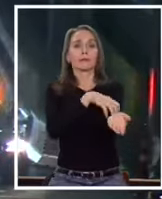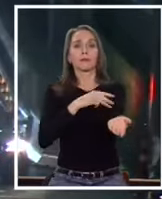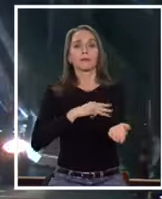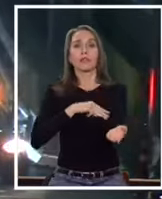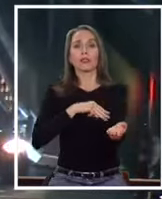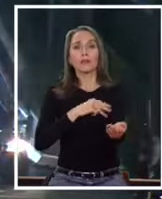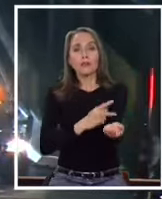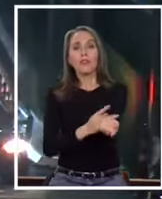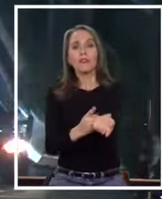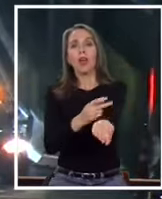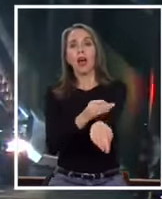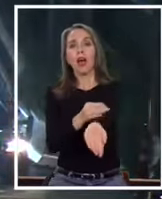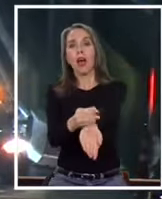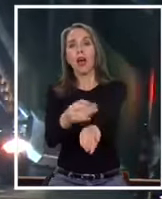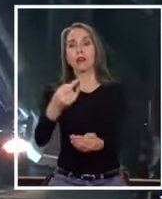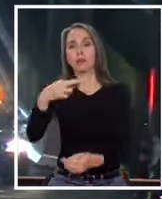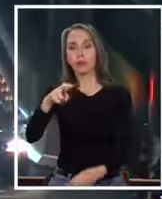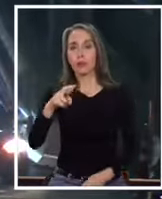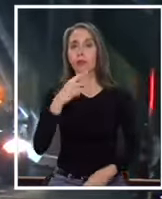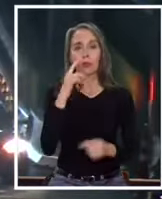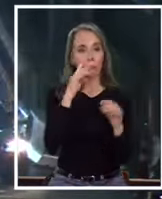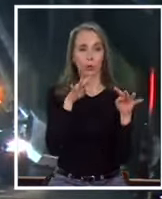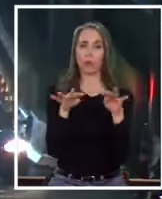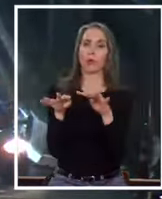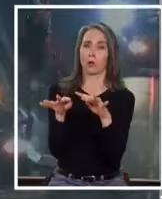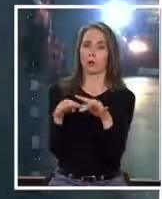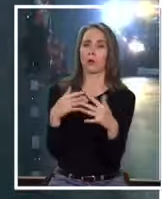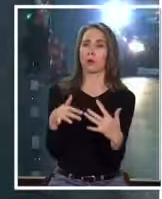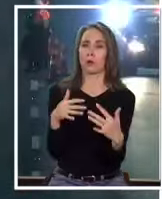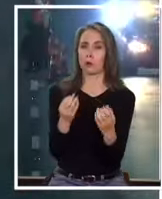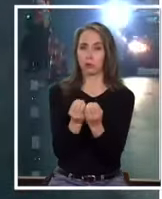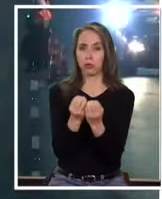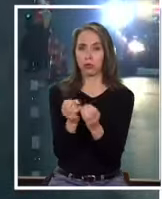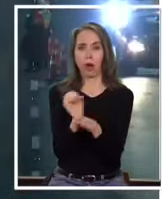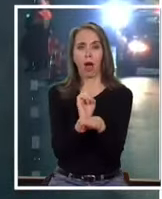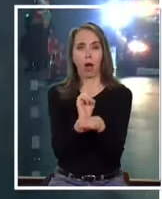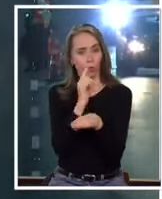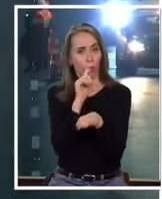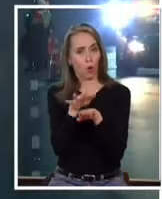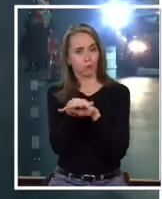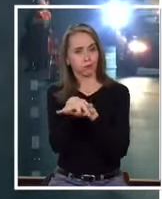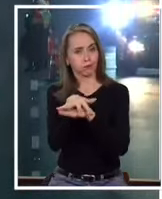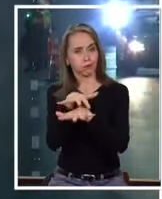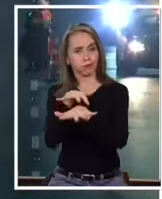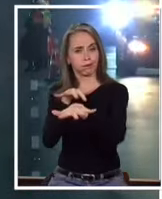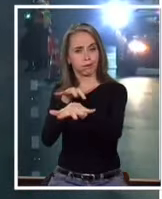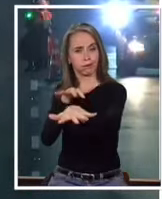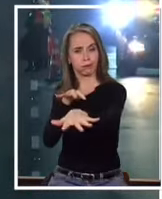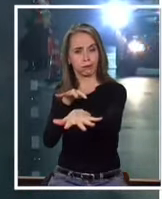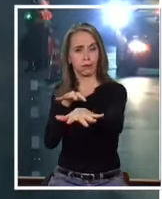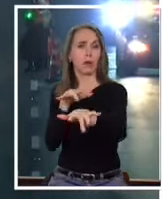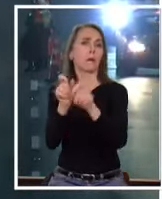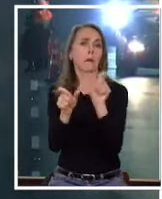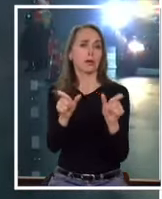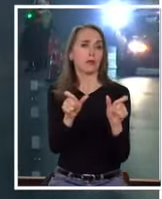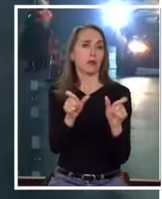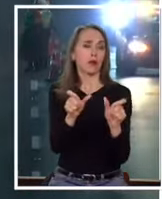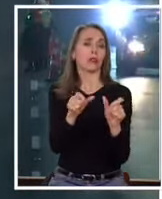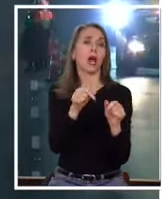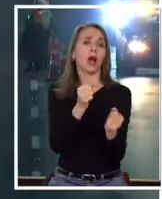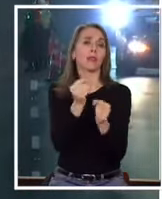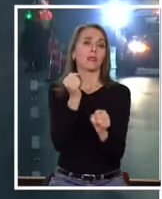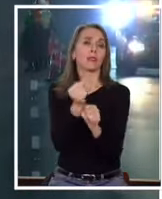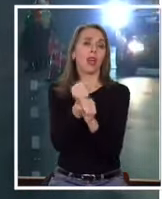Sí, Rodrigo. Llamativo, por decirlo menos, la cantidad de automóviles que hay, porque como tú bien dices, es o gente que trabaja en la